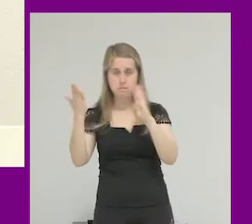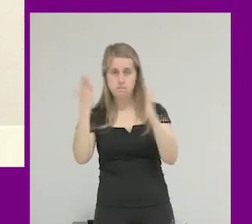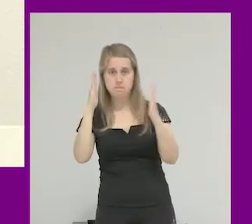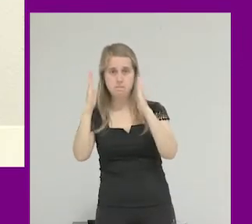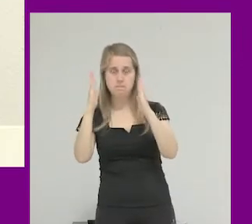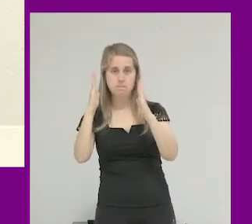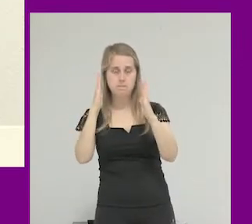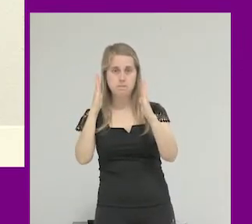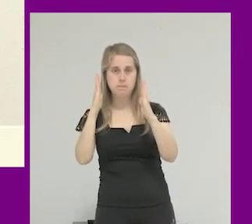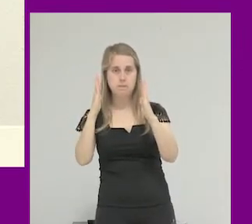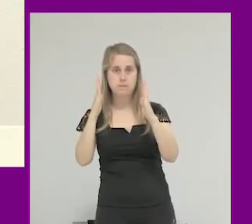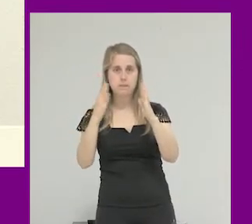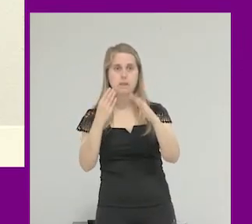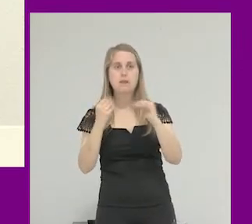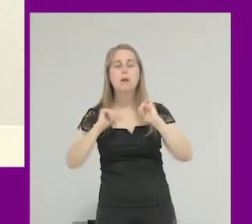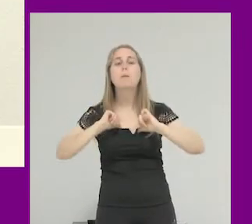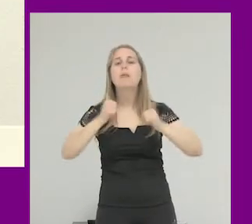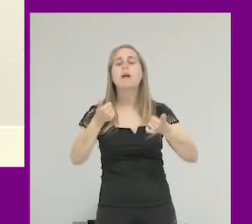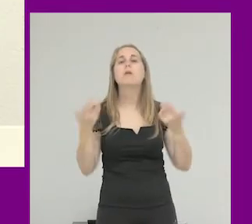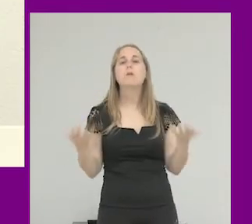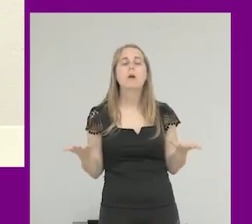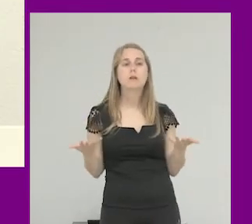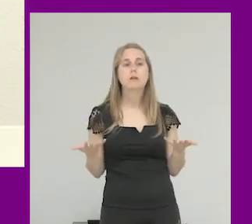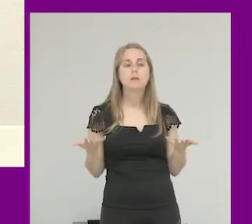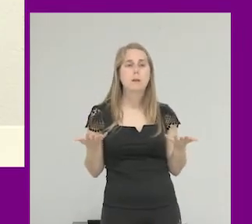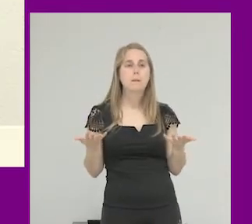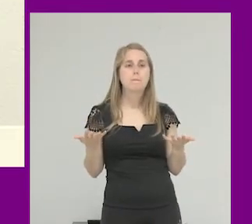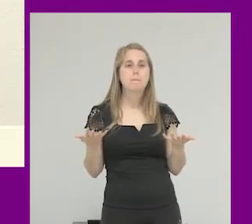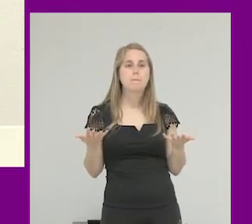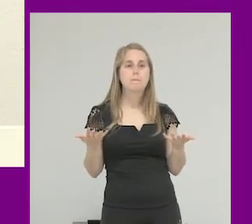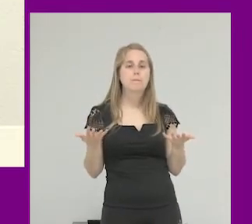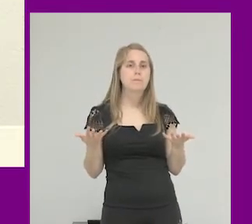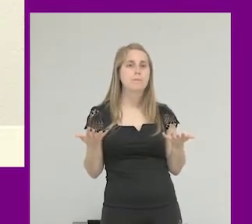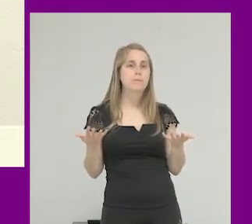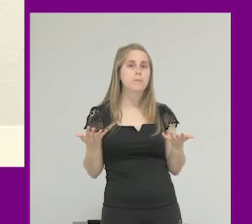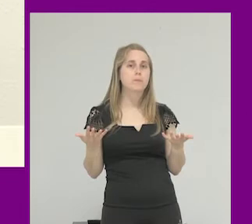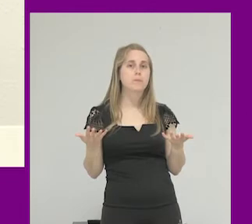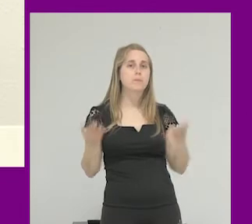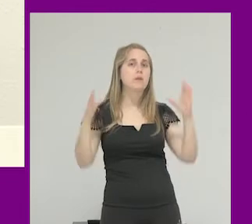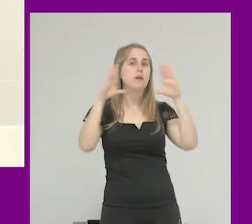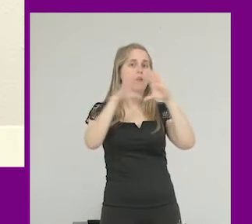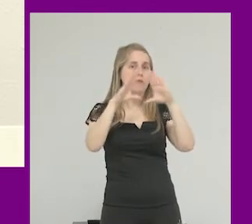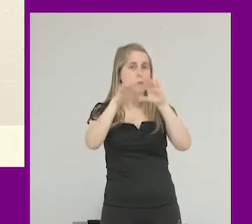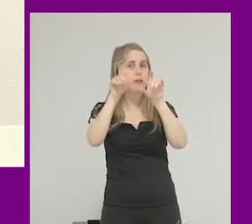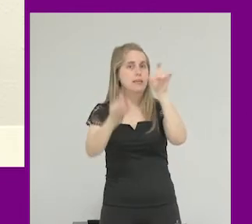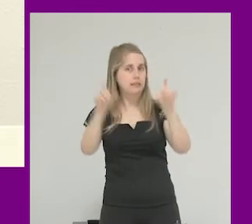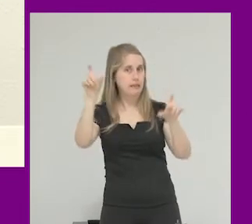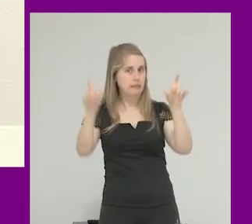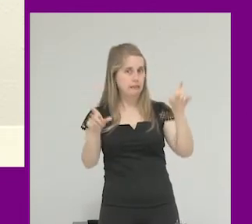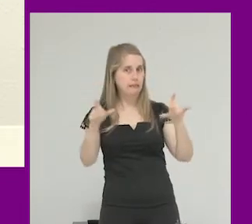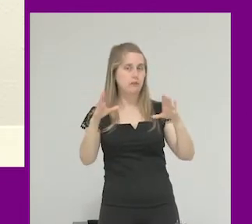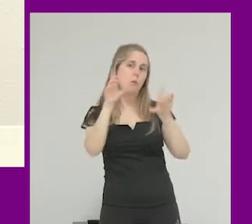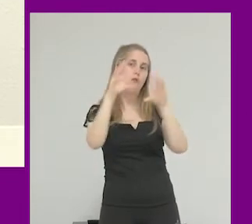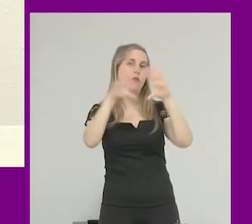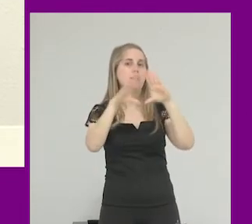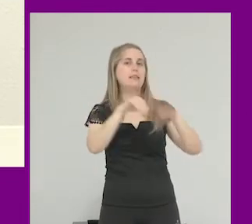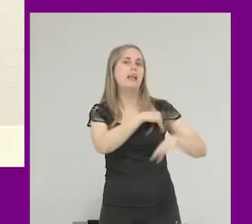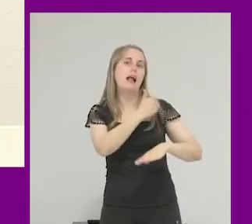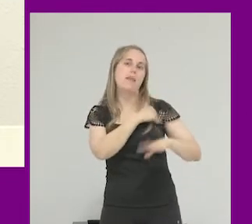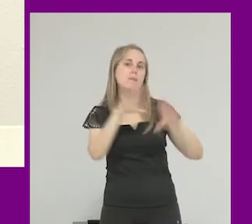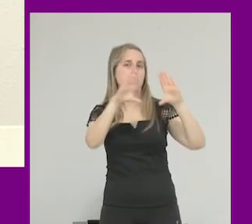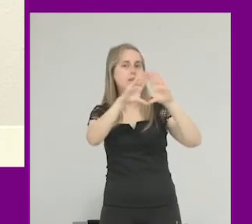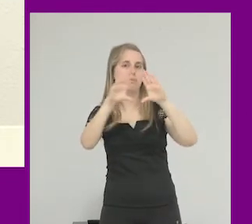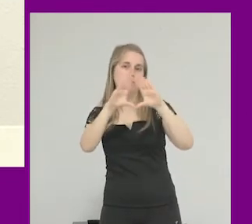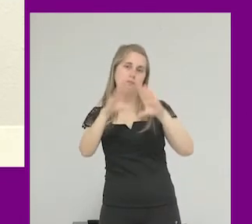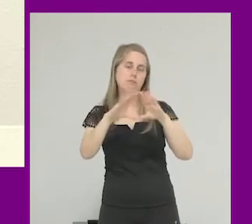a producirse una serie de feministas académicas. La